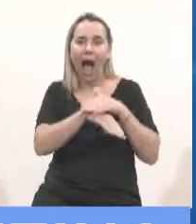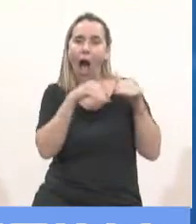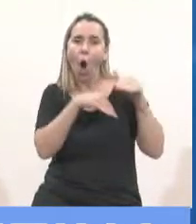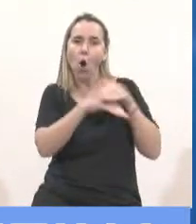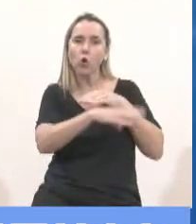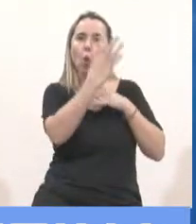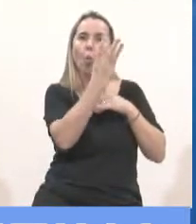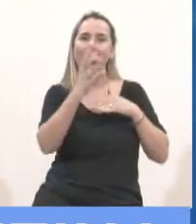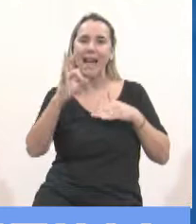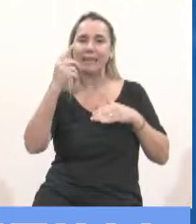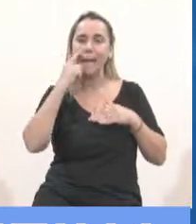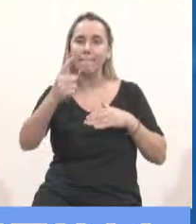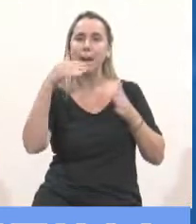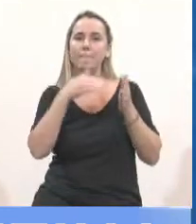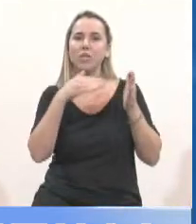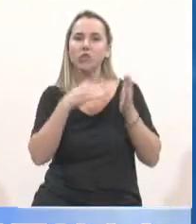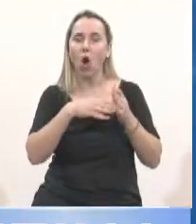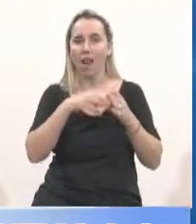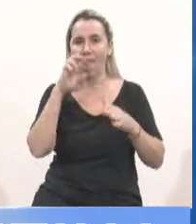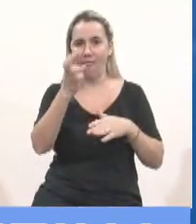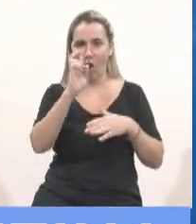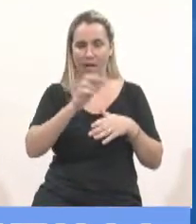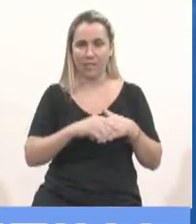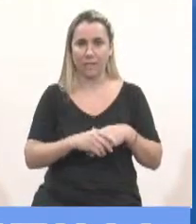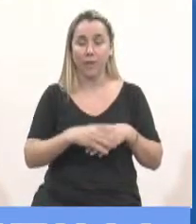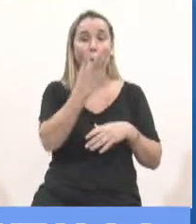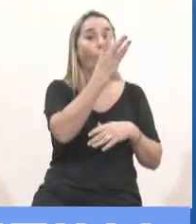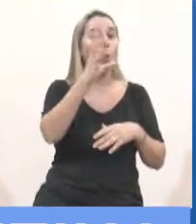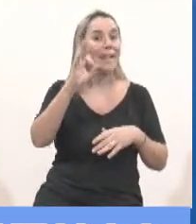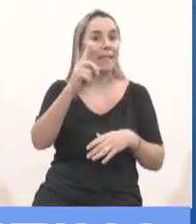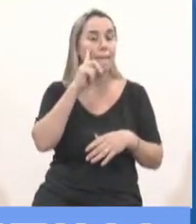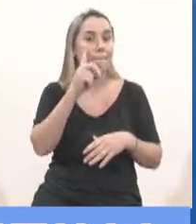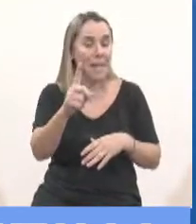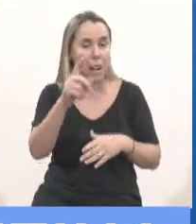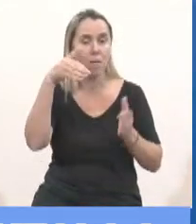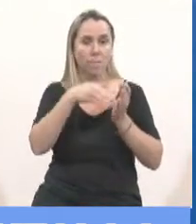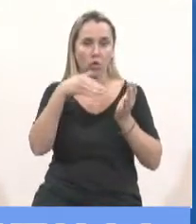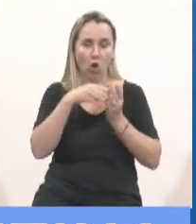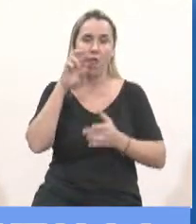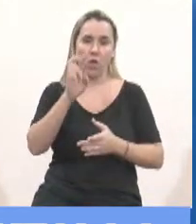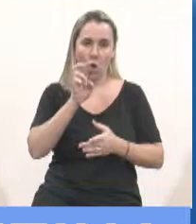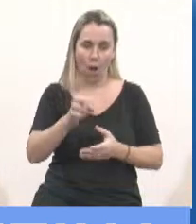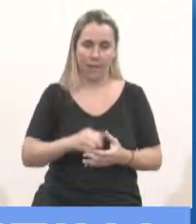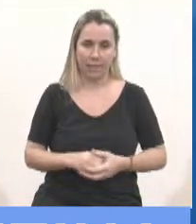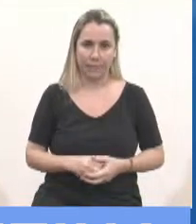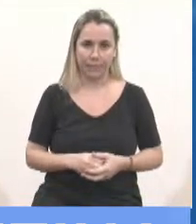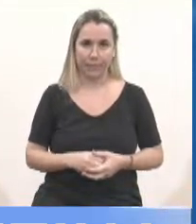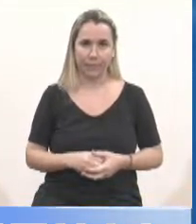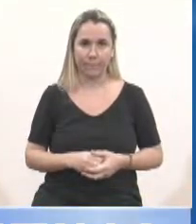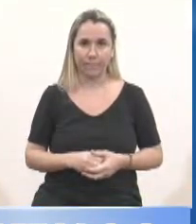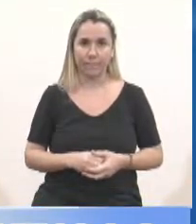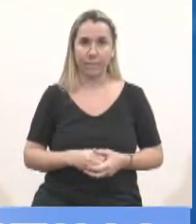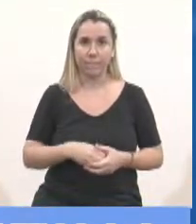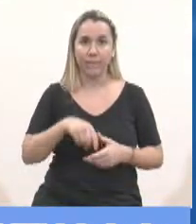de 40 mil millones de dólares. De 40 mil millones de dólares, porque esa